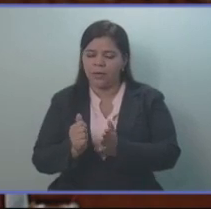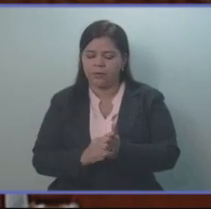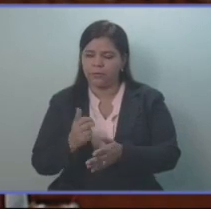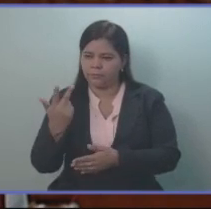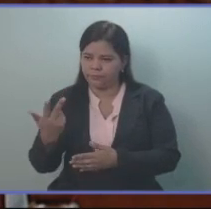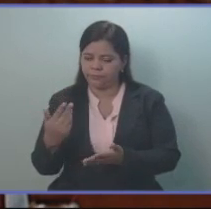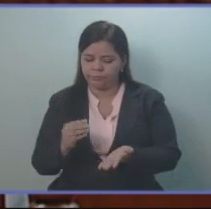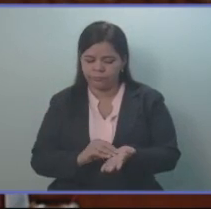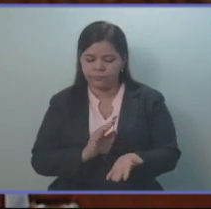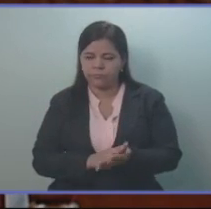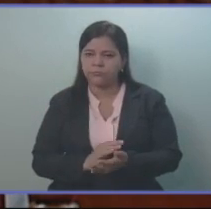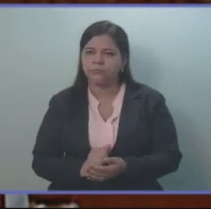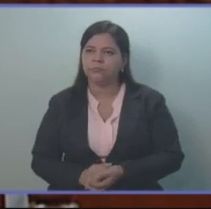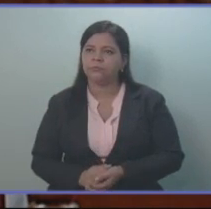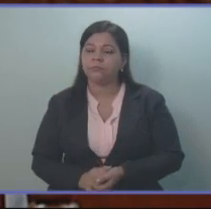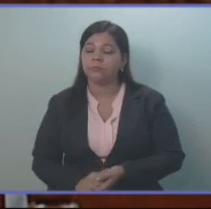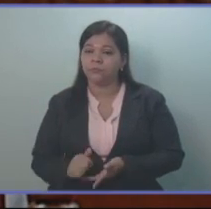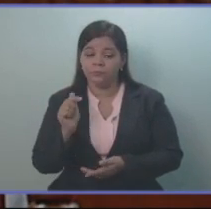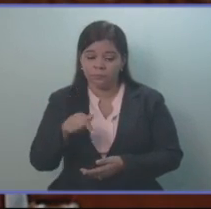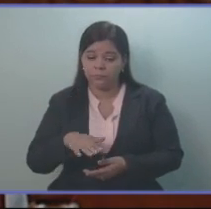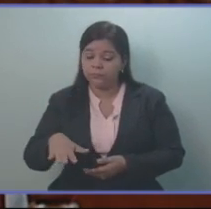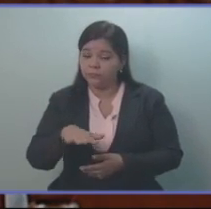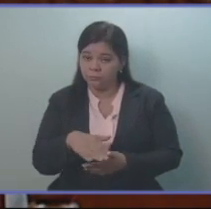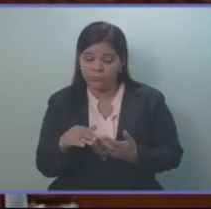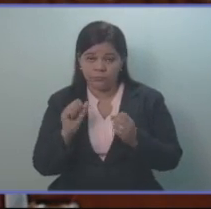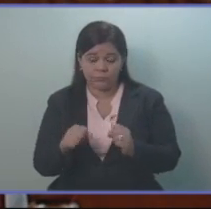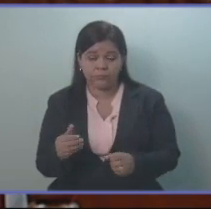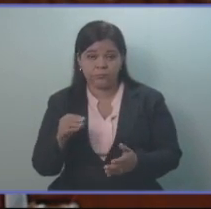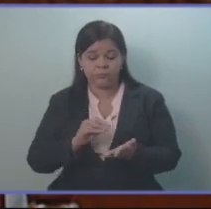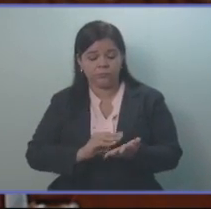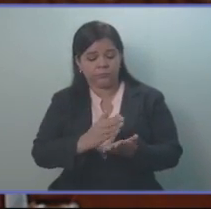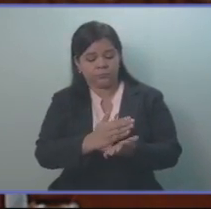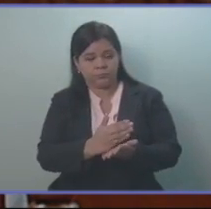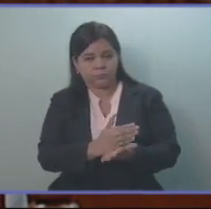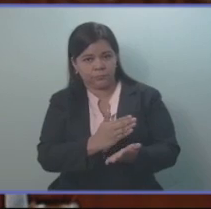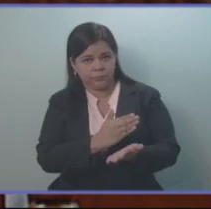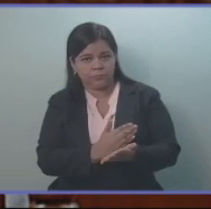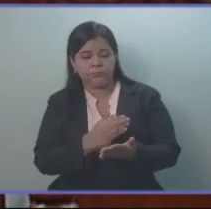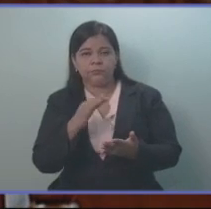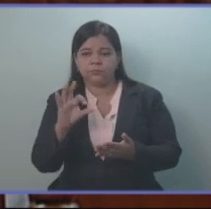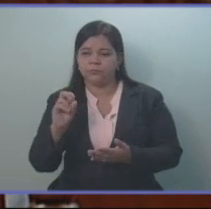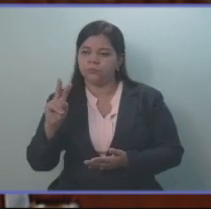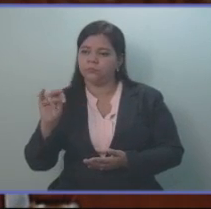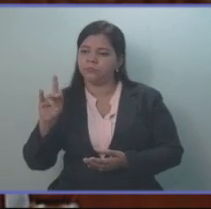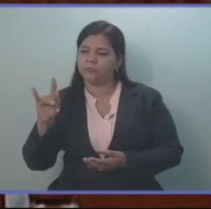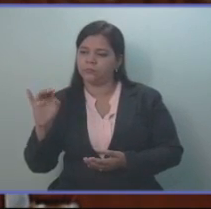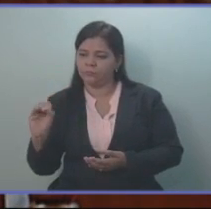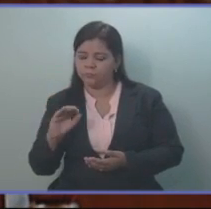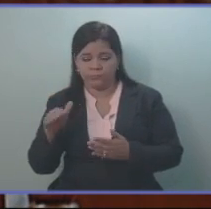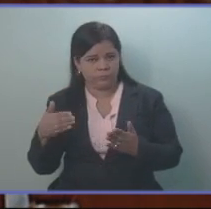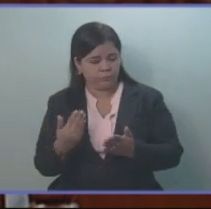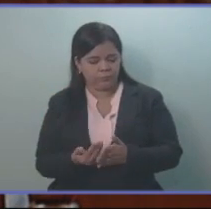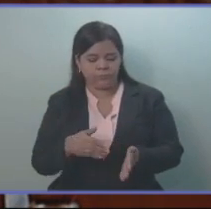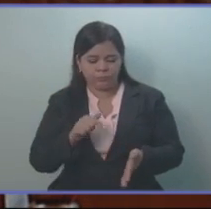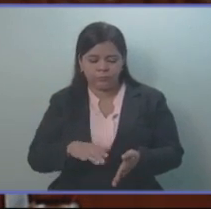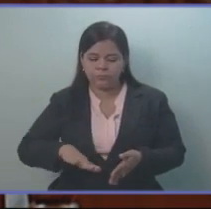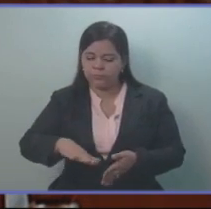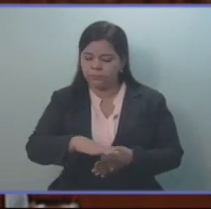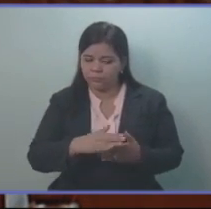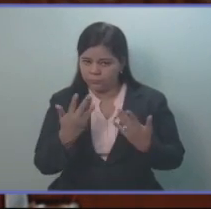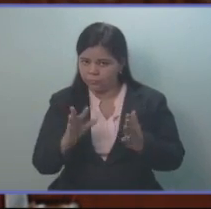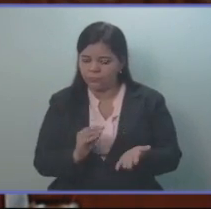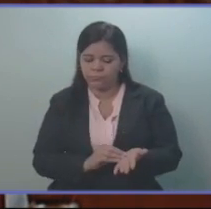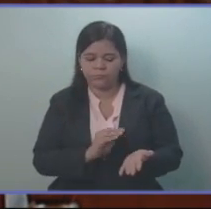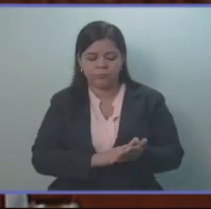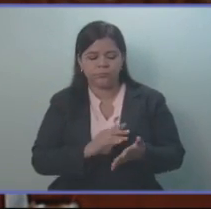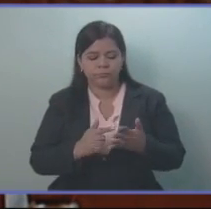ley. Los inmuebles formarán parte del inventario del FEC de Fonavipo. Los inmuebles relacionados y descritos en el presente